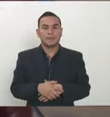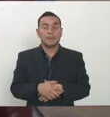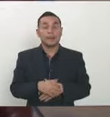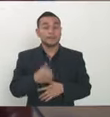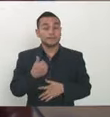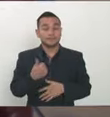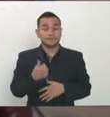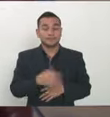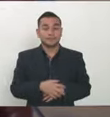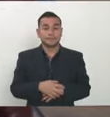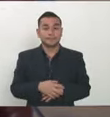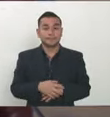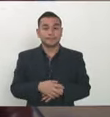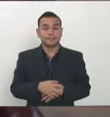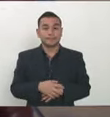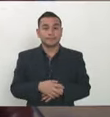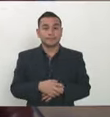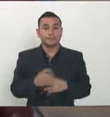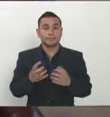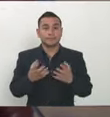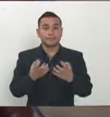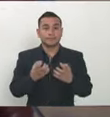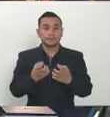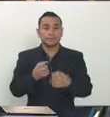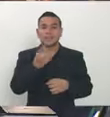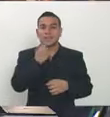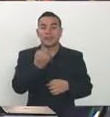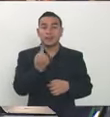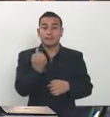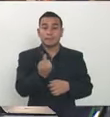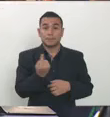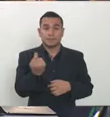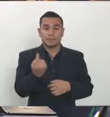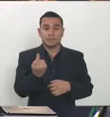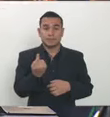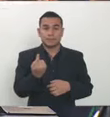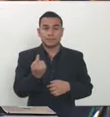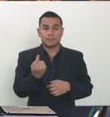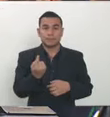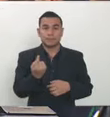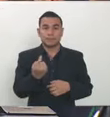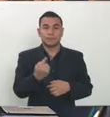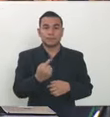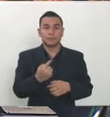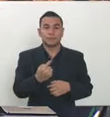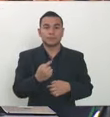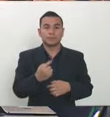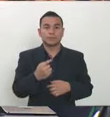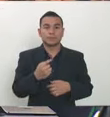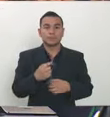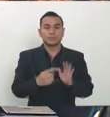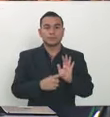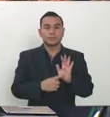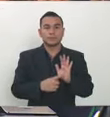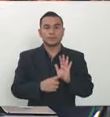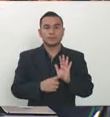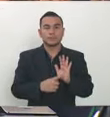Bien, quiero darle una palabra al comisionado Ochaeta, quien es el